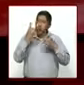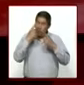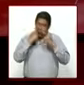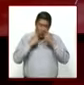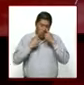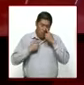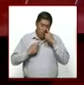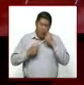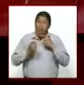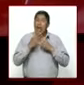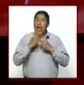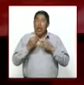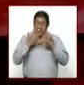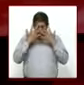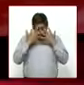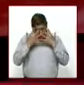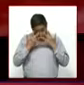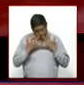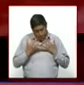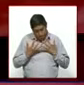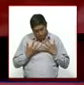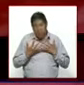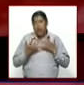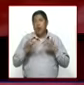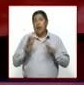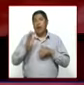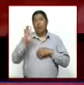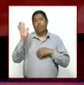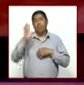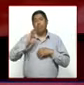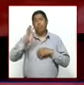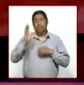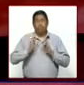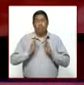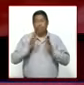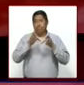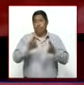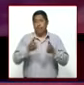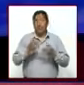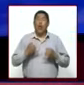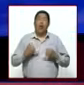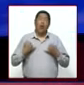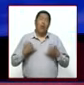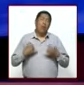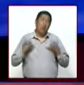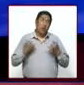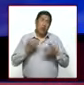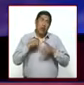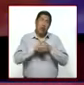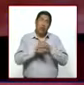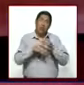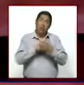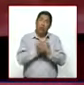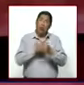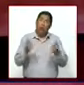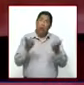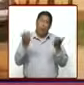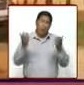así dieron el último adiós a esta jovencita de 23 años que fue asesinada en su propia aula.